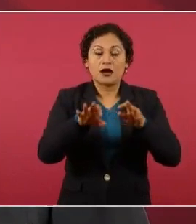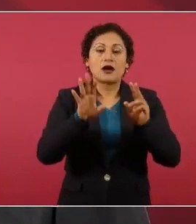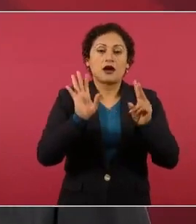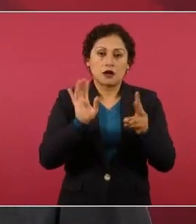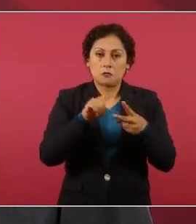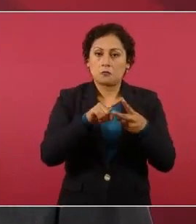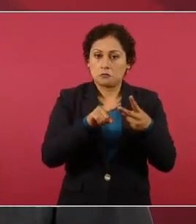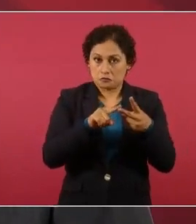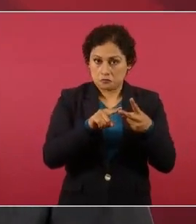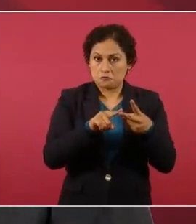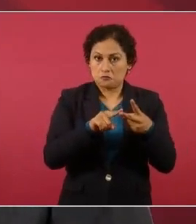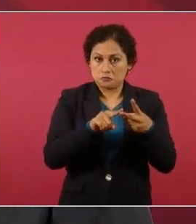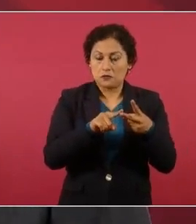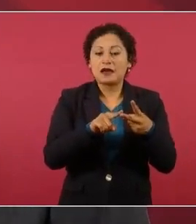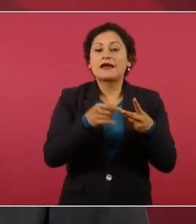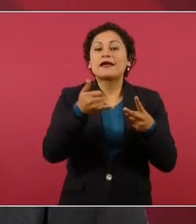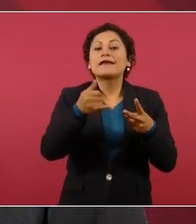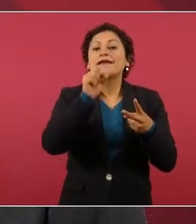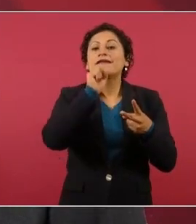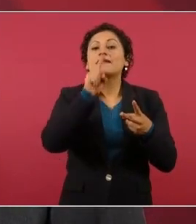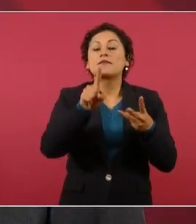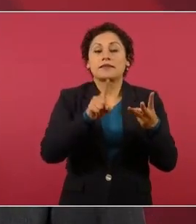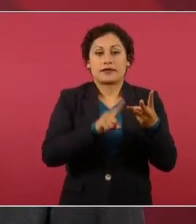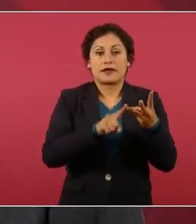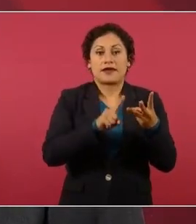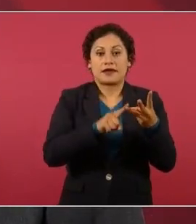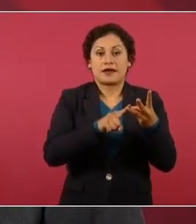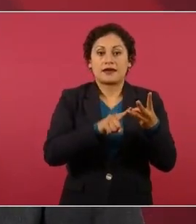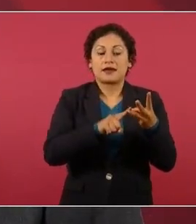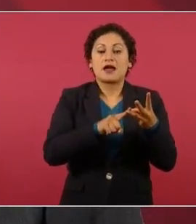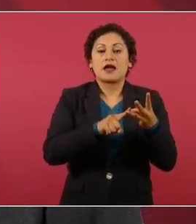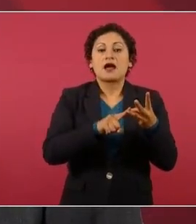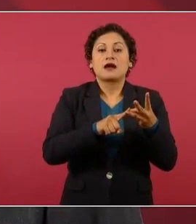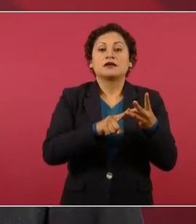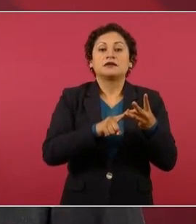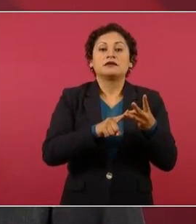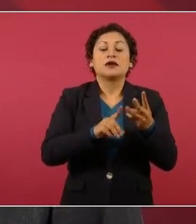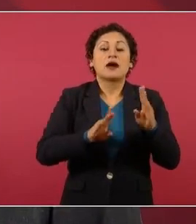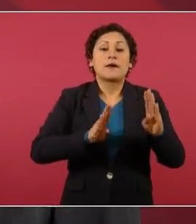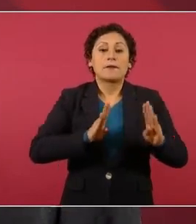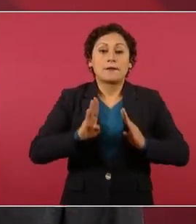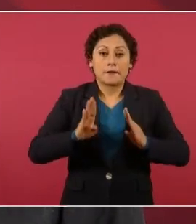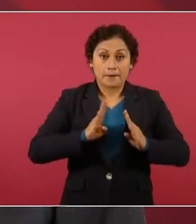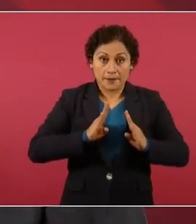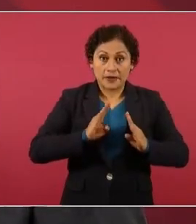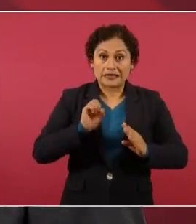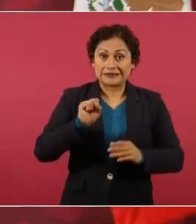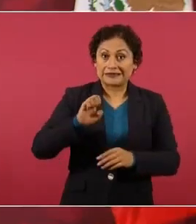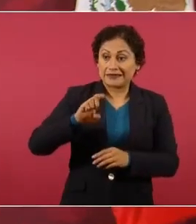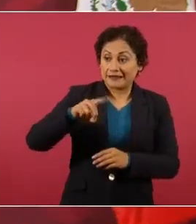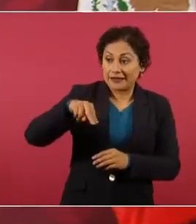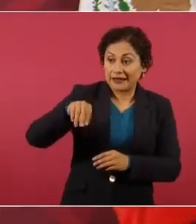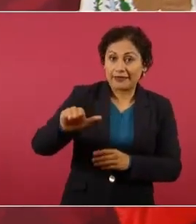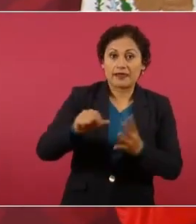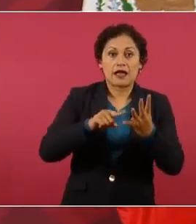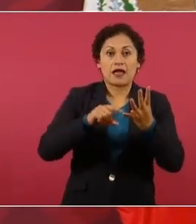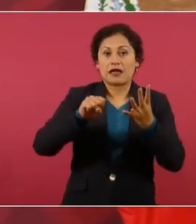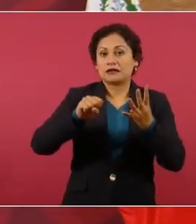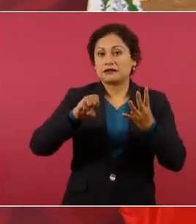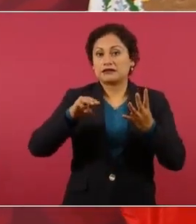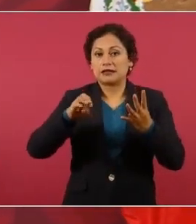incluso los servicios de salud de Marina, de Defensa, todos se abrieron